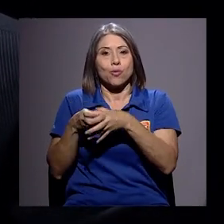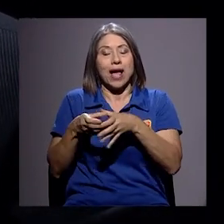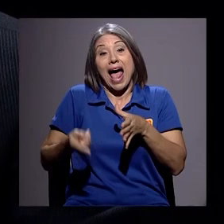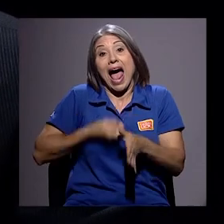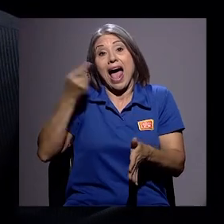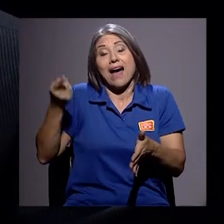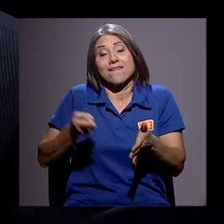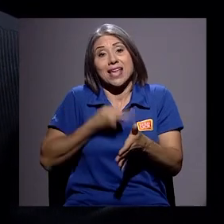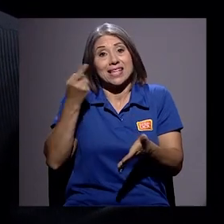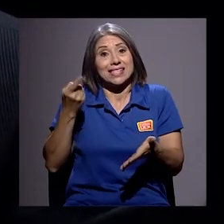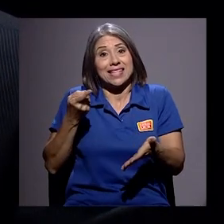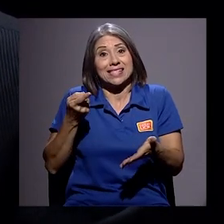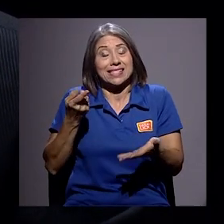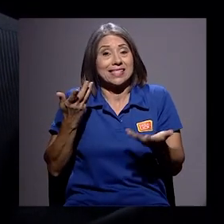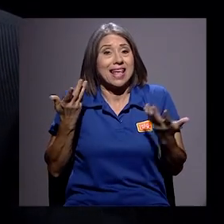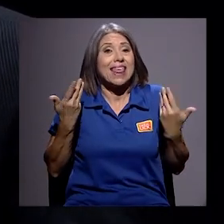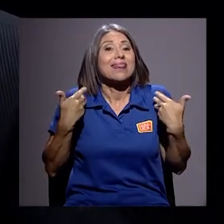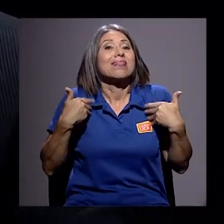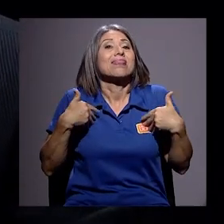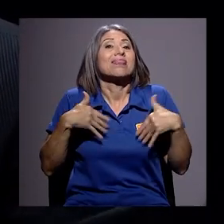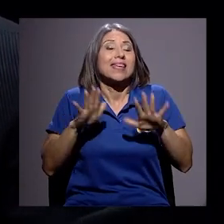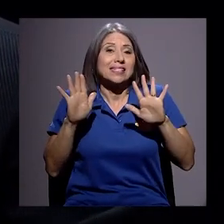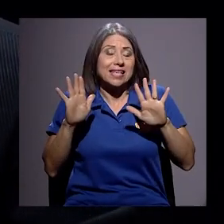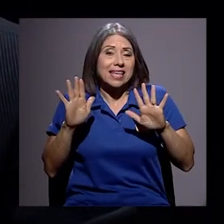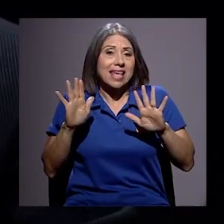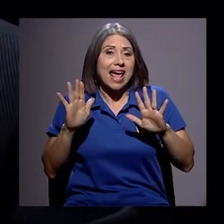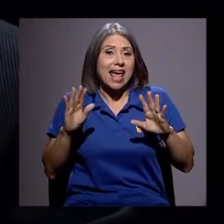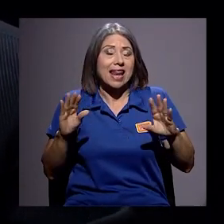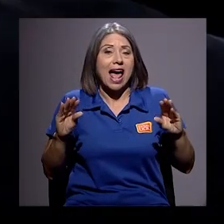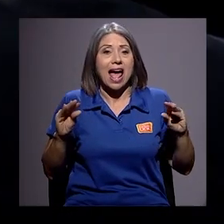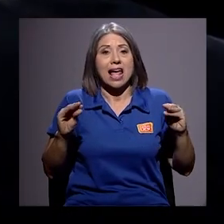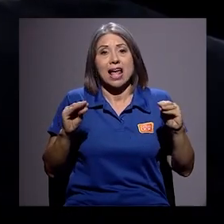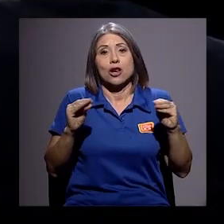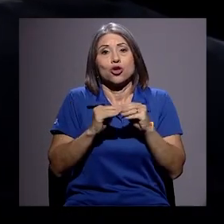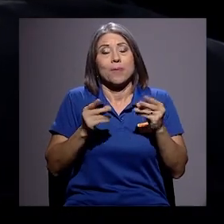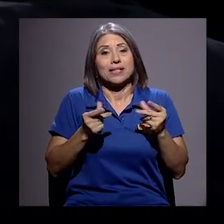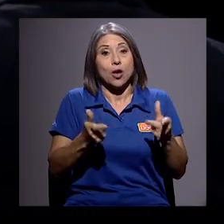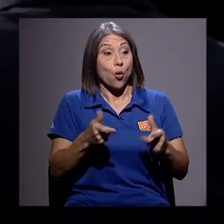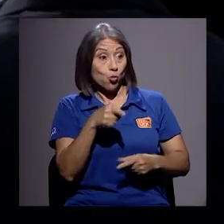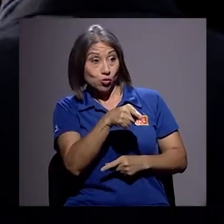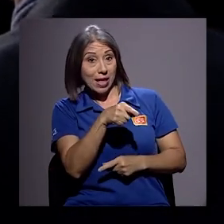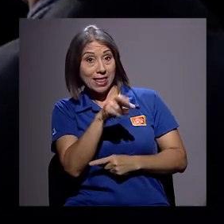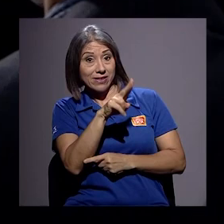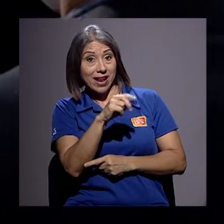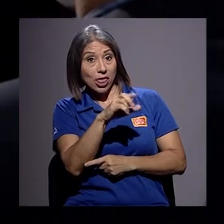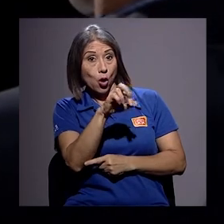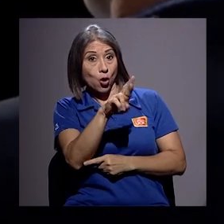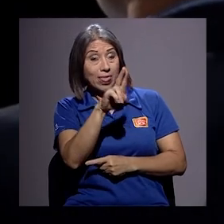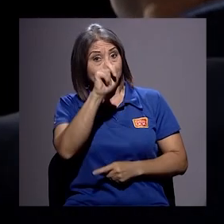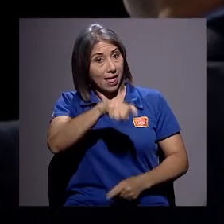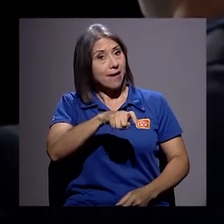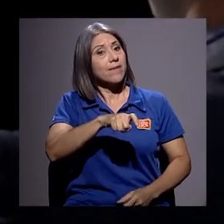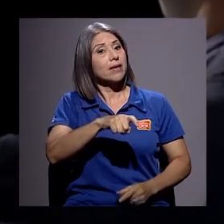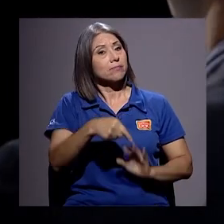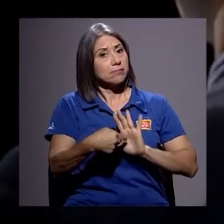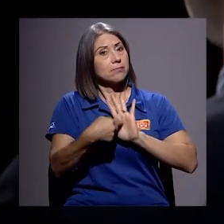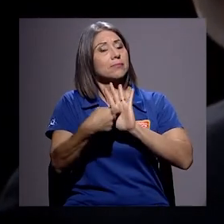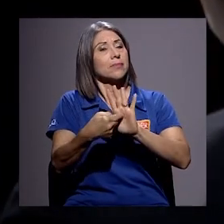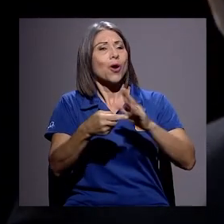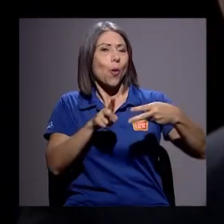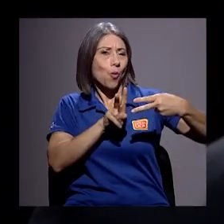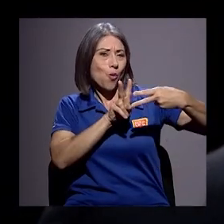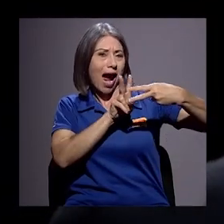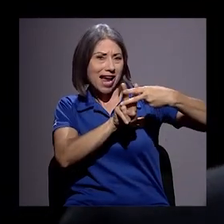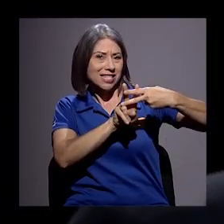en las poblaciones digamos más adineradas tiene tiene comedor tiene que levantar la mano y ponerse como diríamos un hashtag